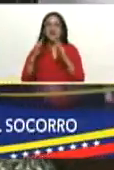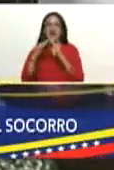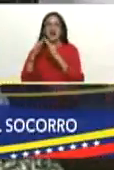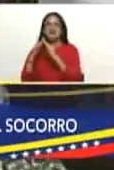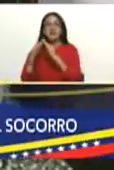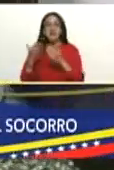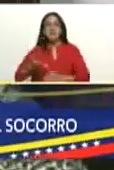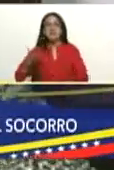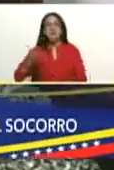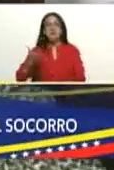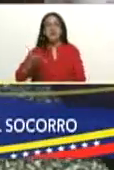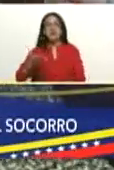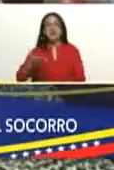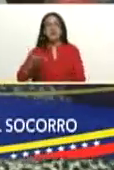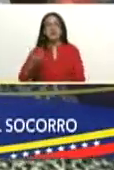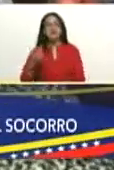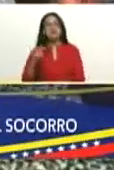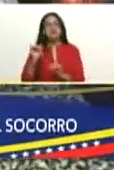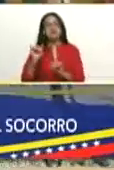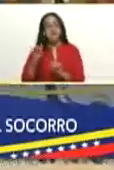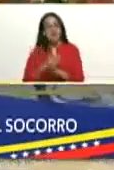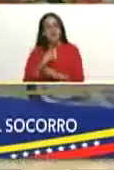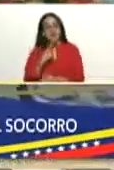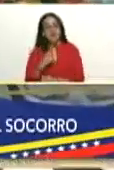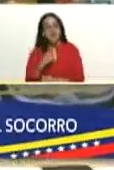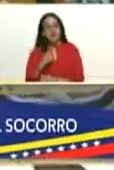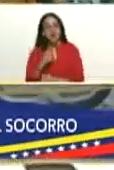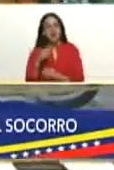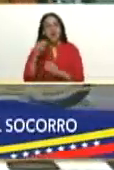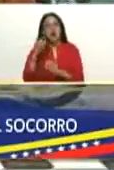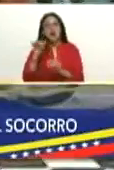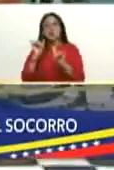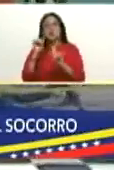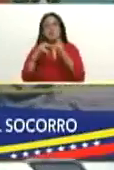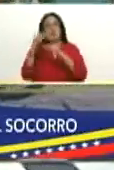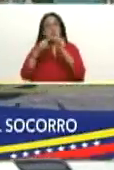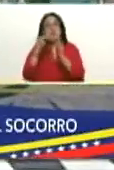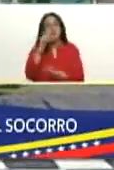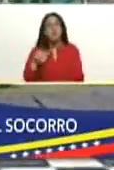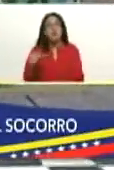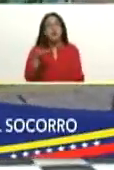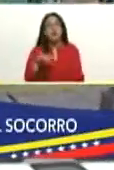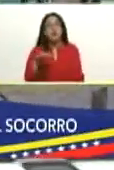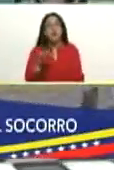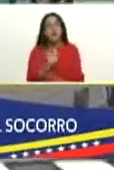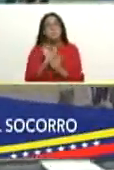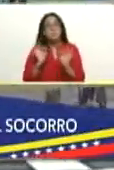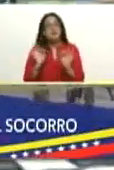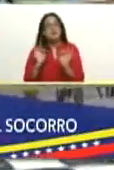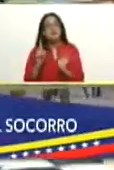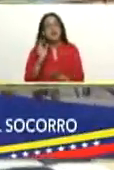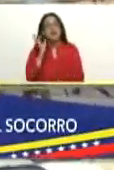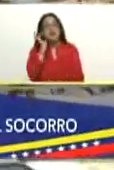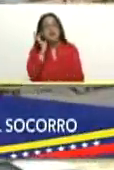importante, presidente, como usted lo ha señalado, por autoconstrucción del poder popular, especialmente de las